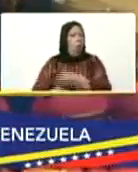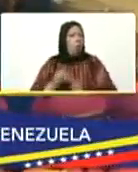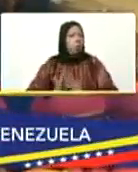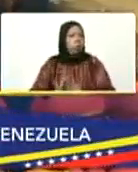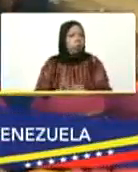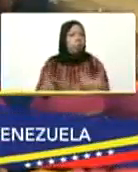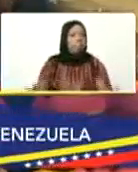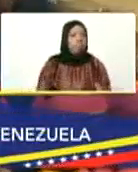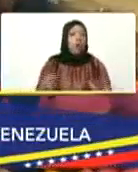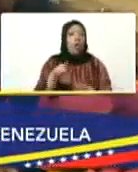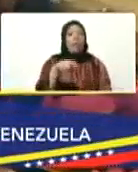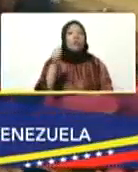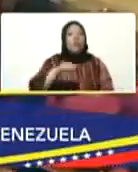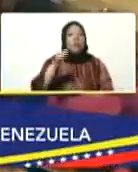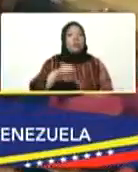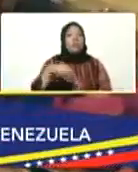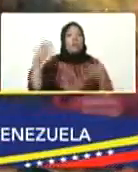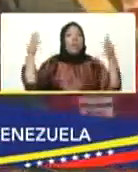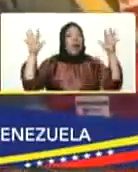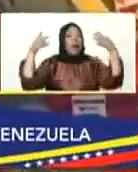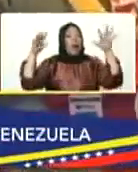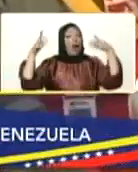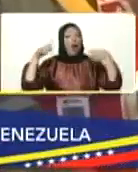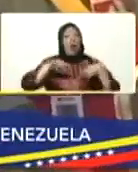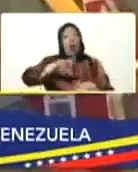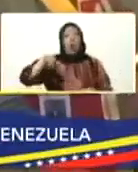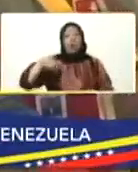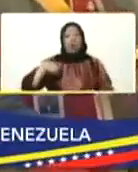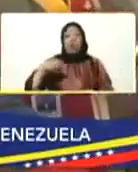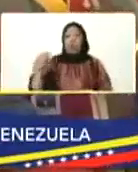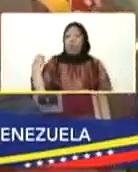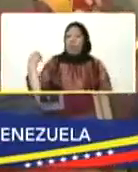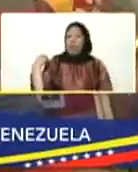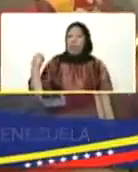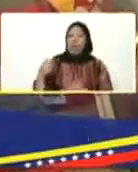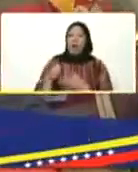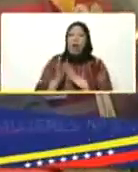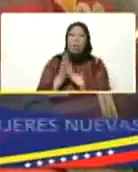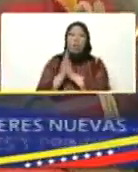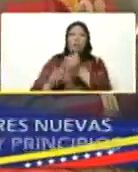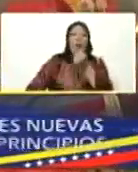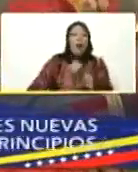entregó de ir a apoyar al pueblo cubano